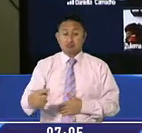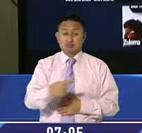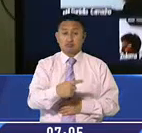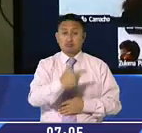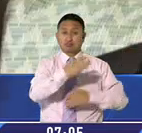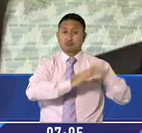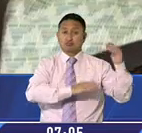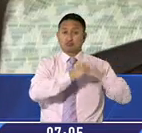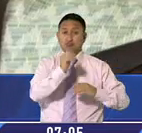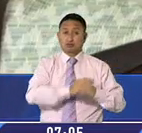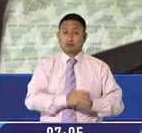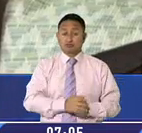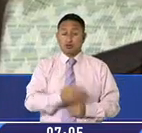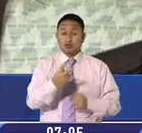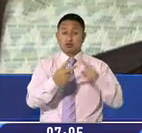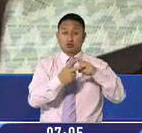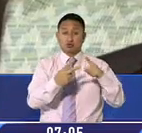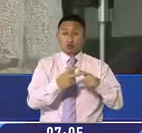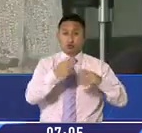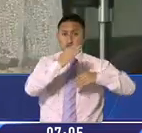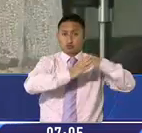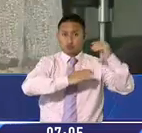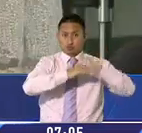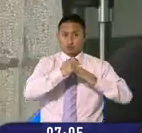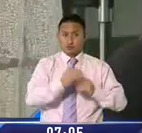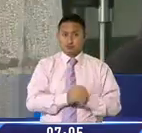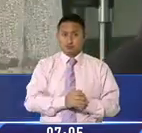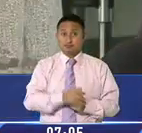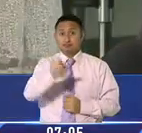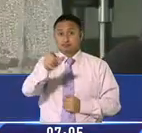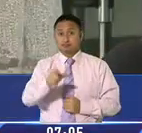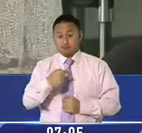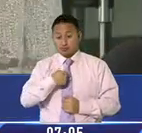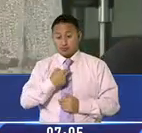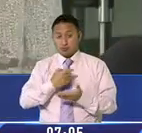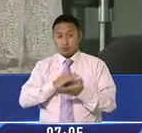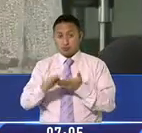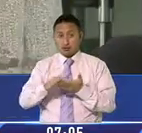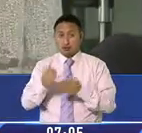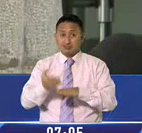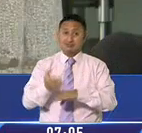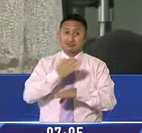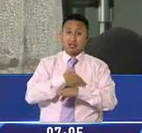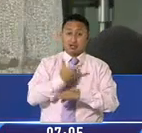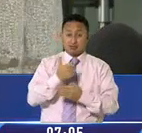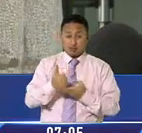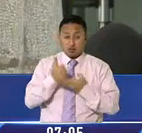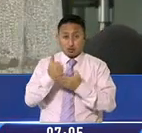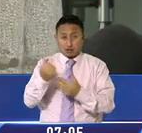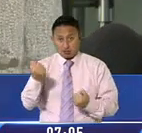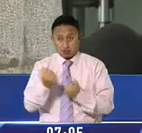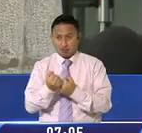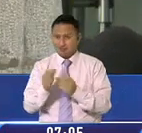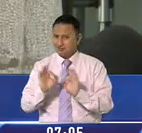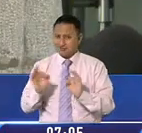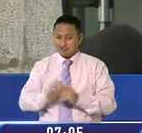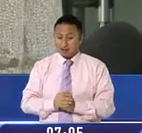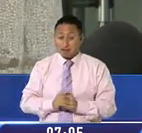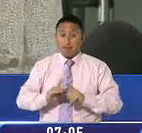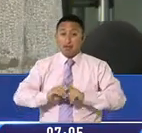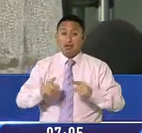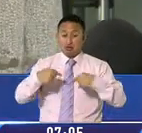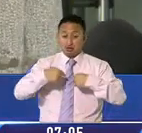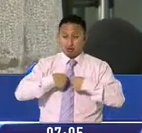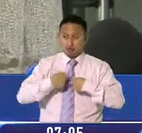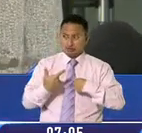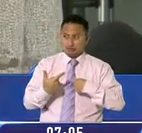y Galeano. Le pido perdón a Diego Vallejo por no haberlo ayudado en su momento, pero me veía forzado porque fui